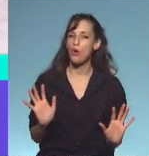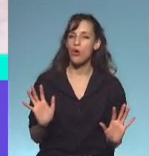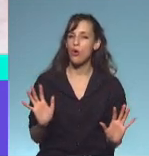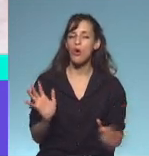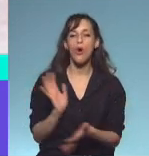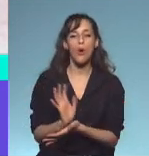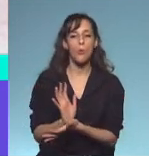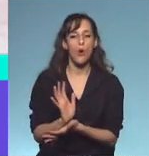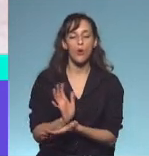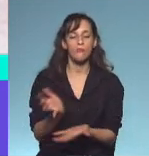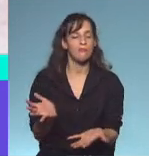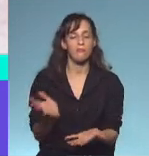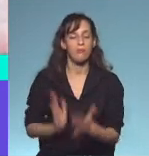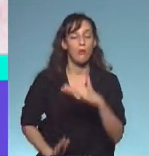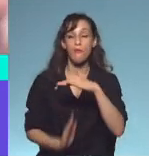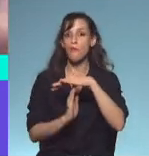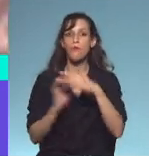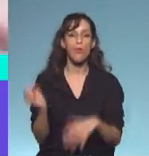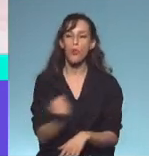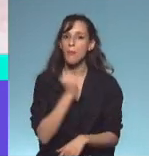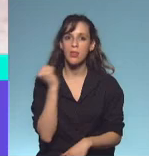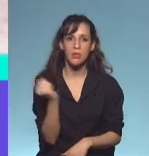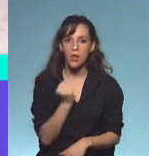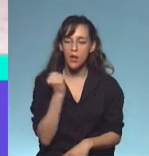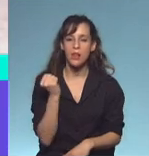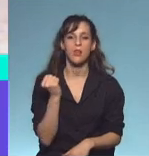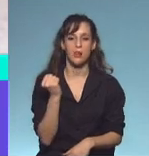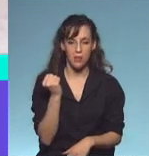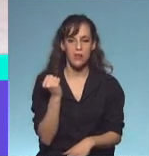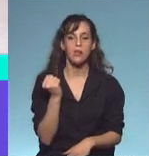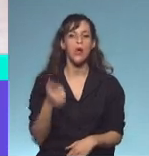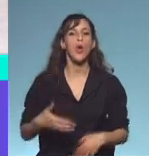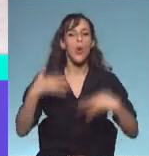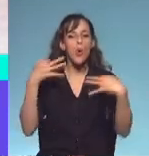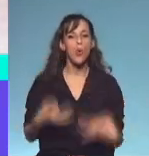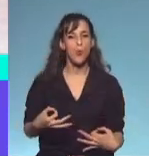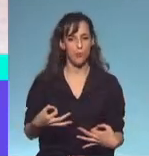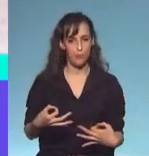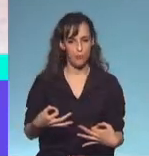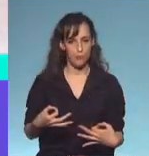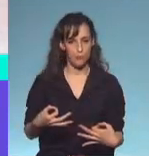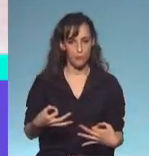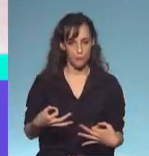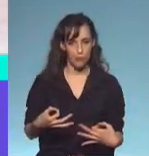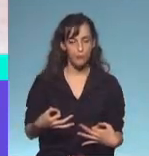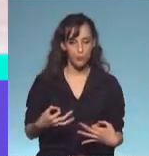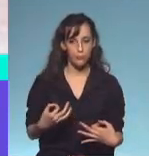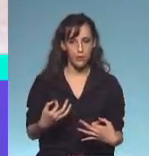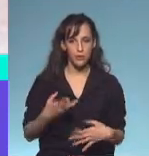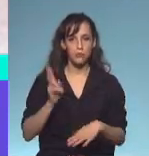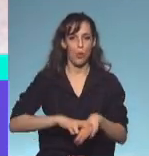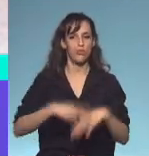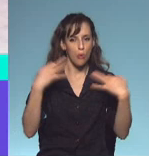es casi fundamental y esencial que logremos que haya cumplimiento en el caso de aporte.